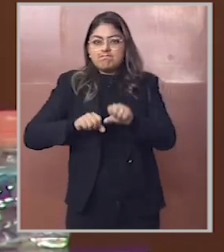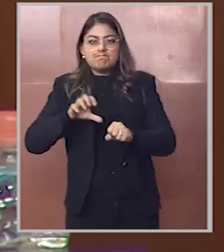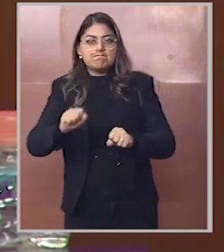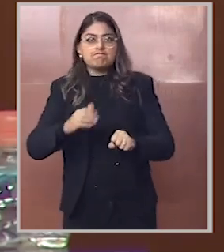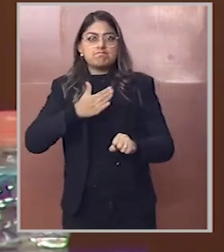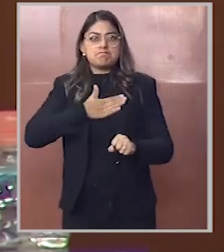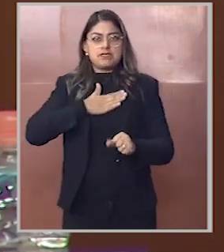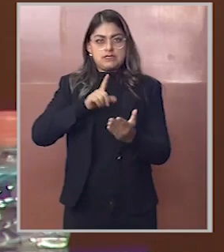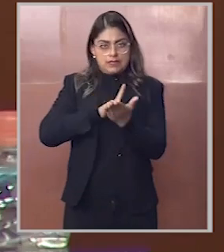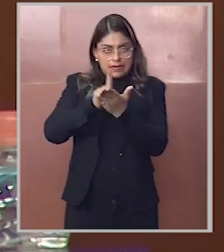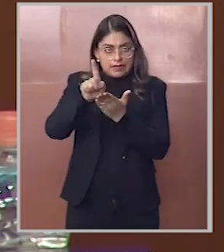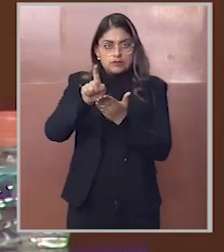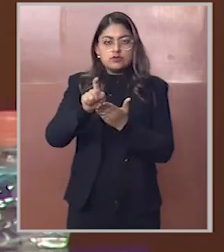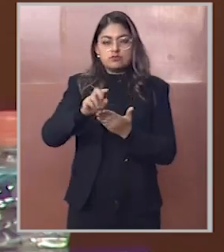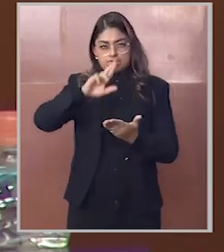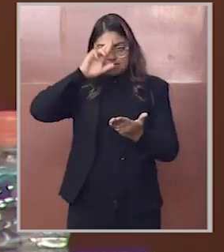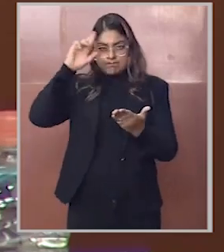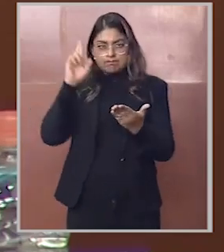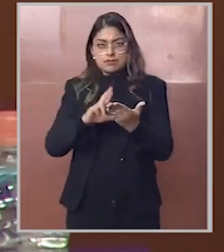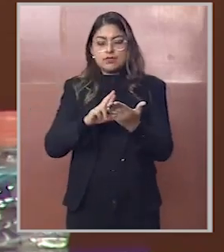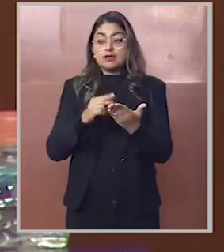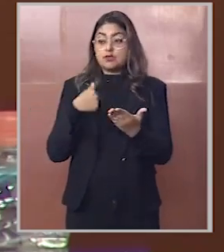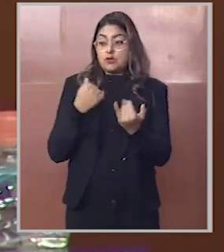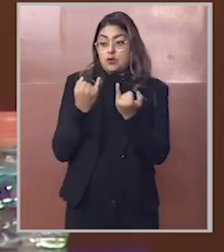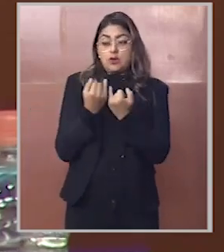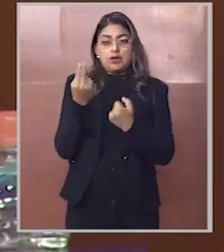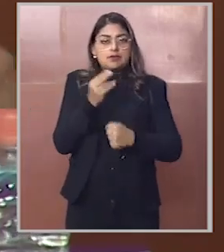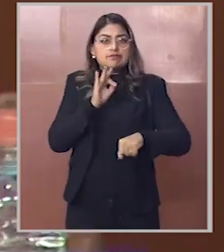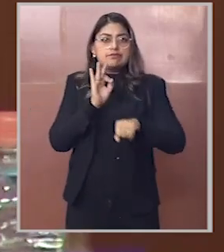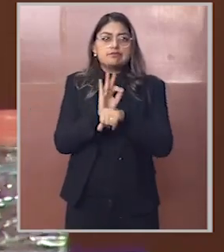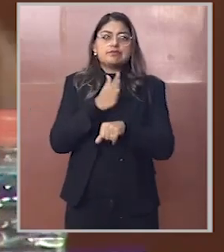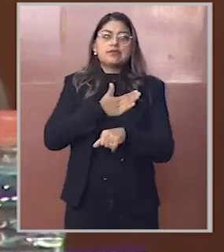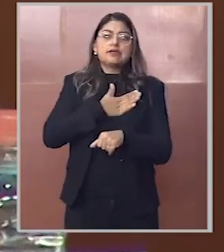bueno seguir defendiendo nuestra dignidad Muchísimas